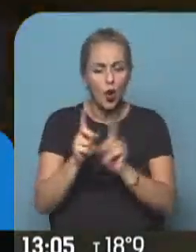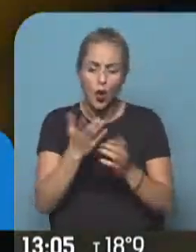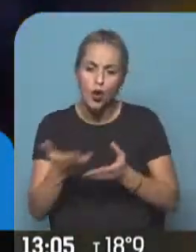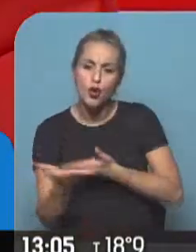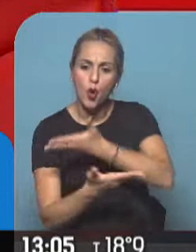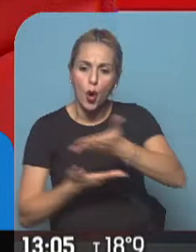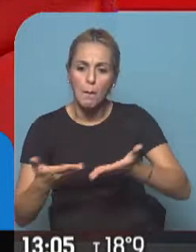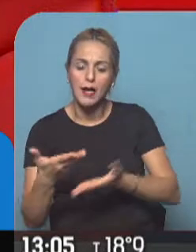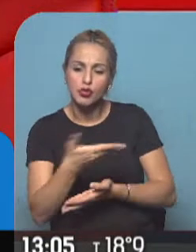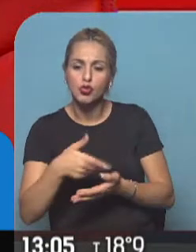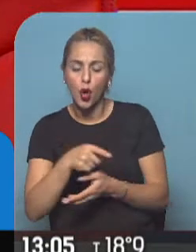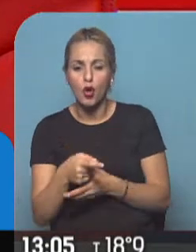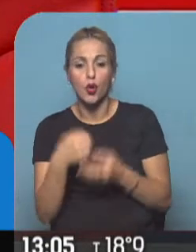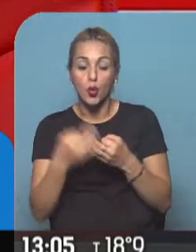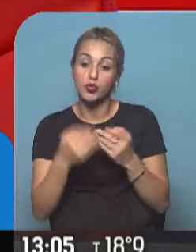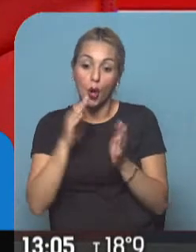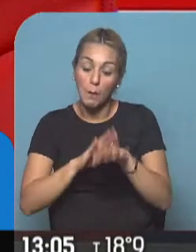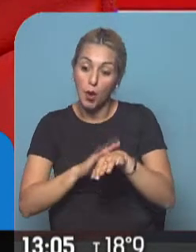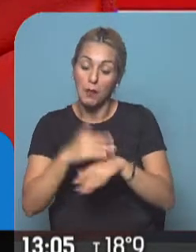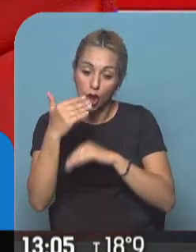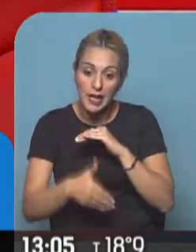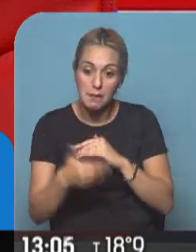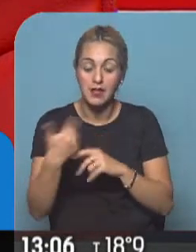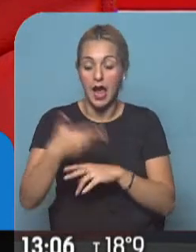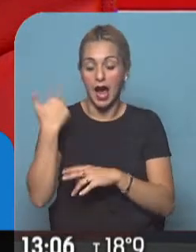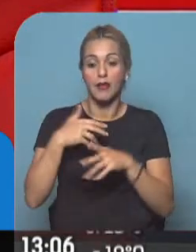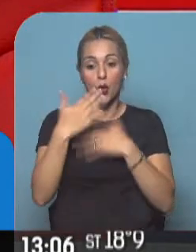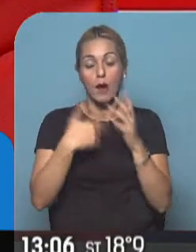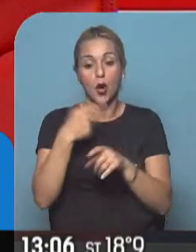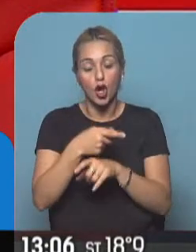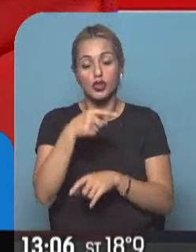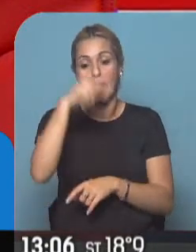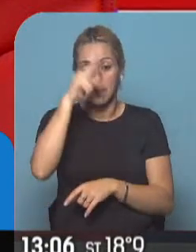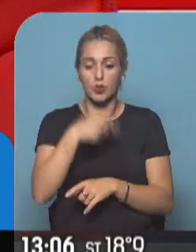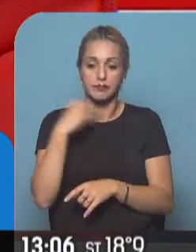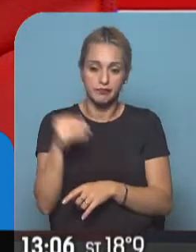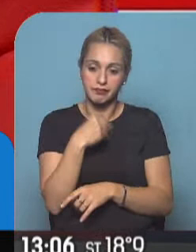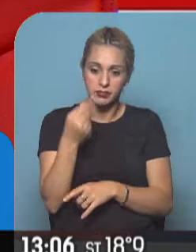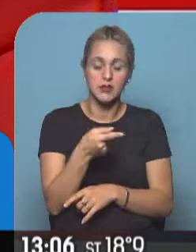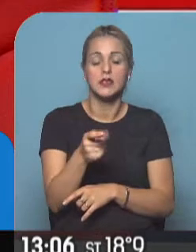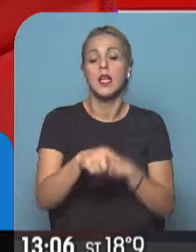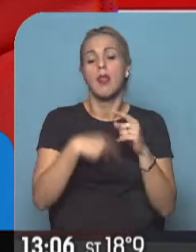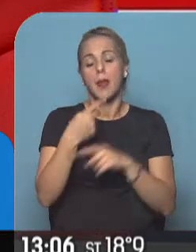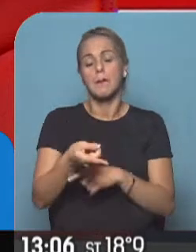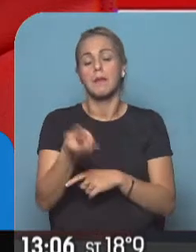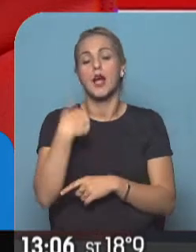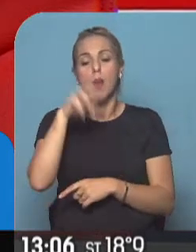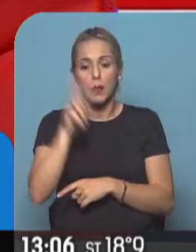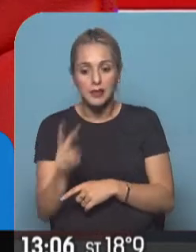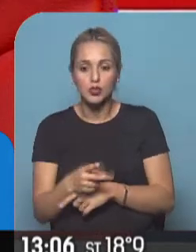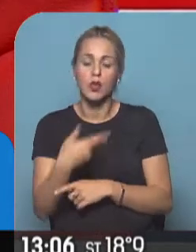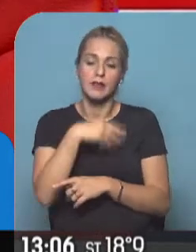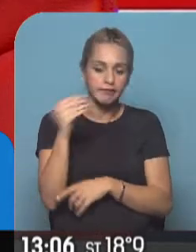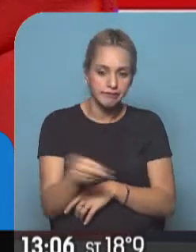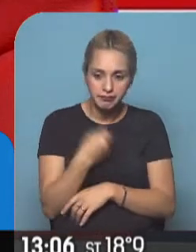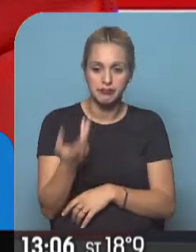límite, habíamos jugado un gran partido contra Perú y no pudimos ganar, habíamos jugado un gran primer tiempo con Venezuela, generando muchas chances y no pudimos